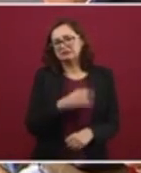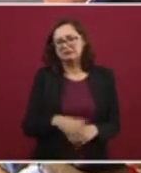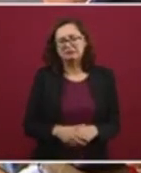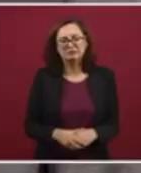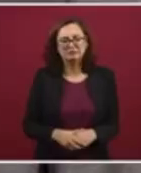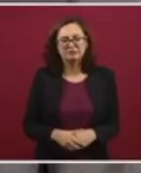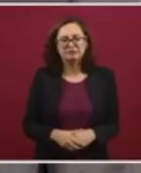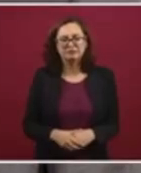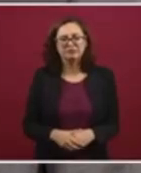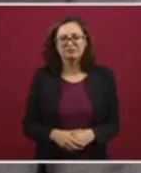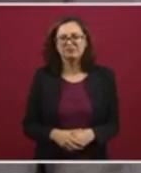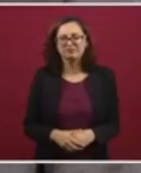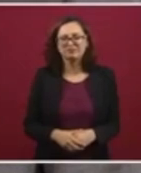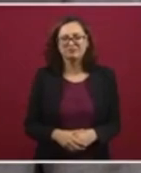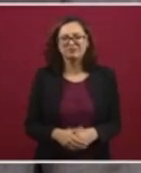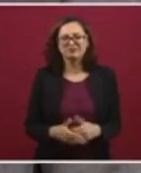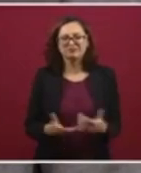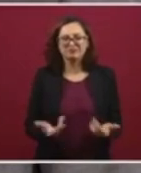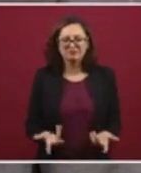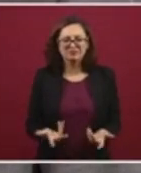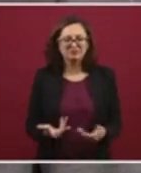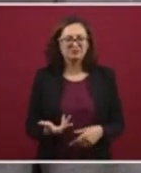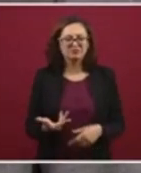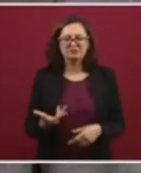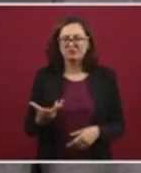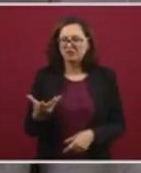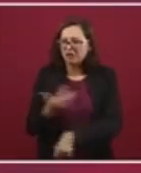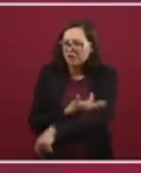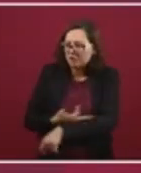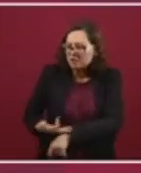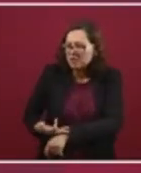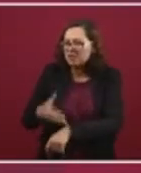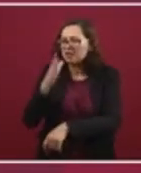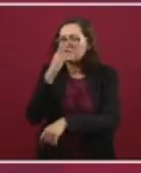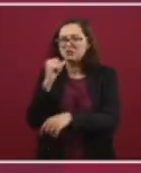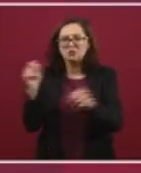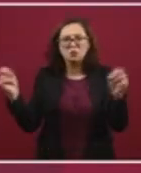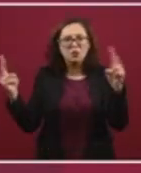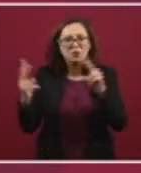el tener una familia y no poderla ver.